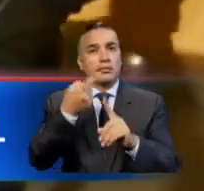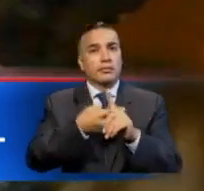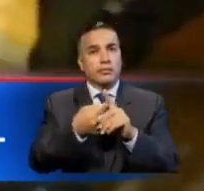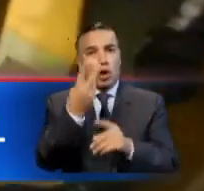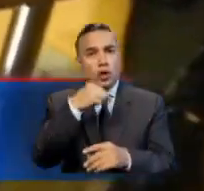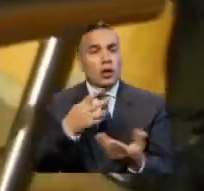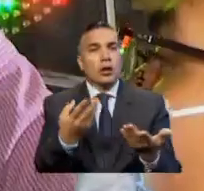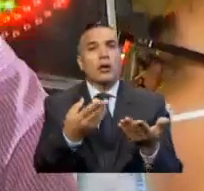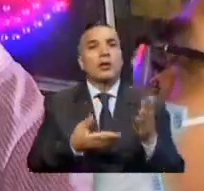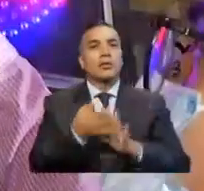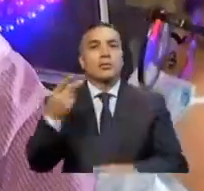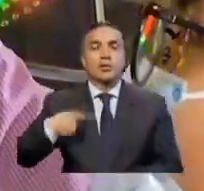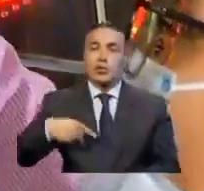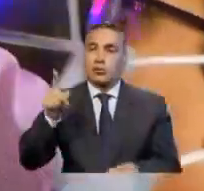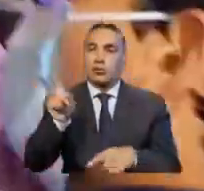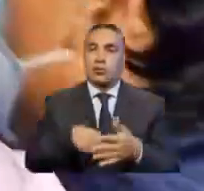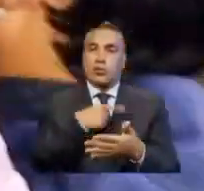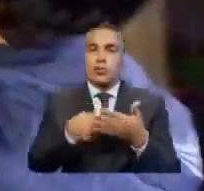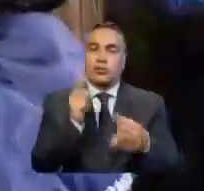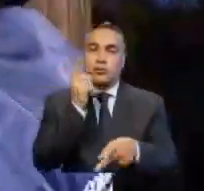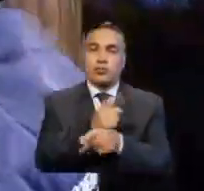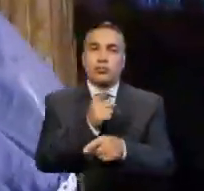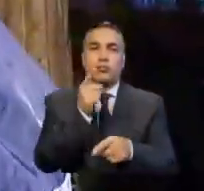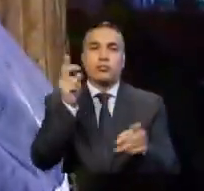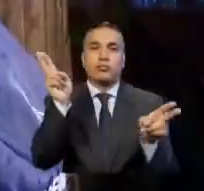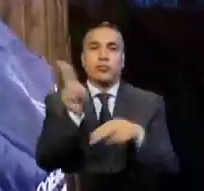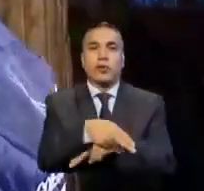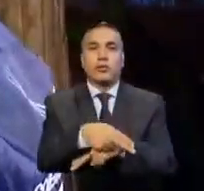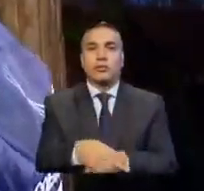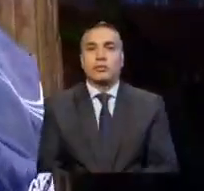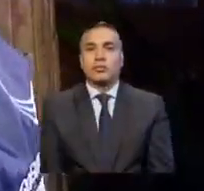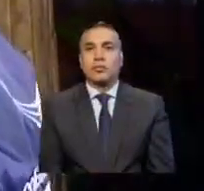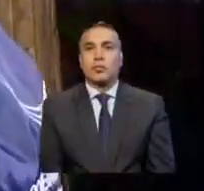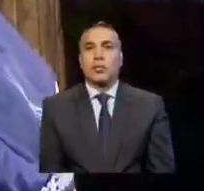autorizado. Leonardo Flores, TC Televisión.